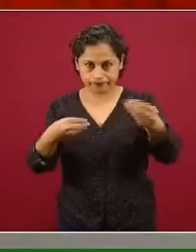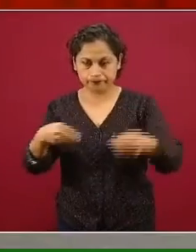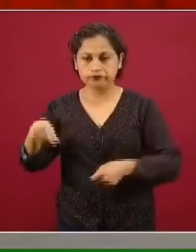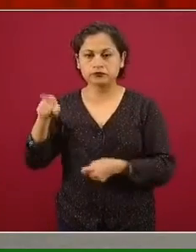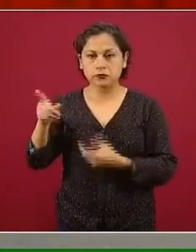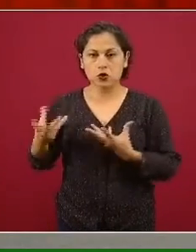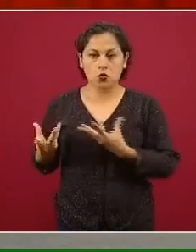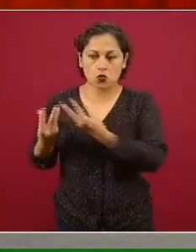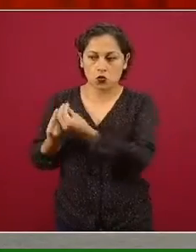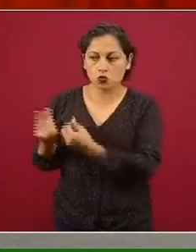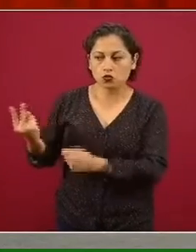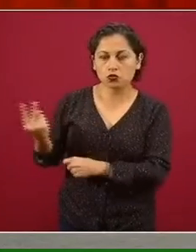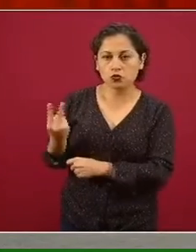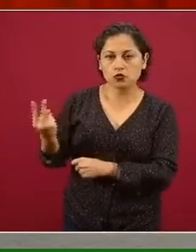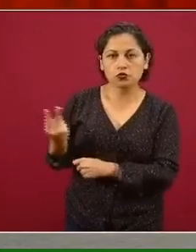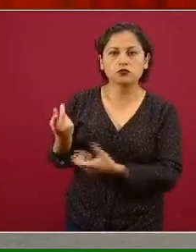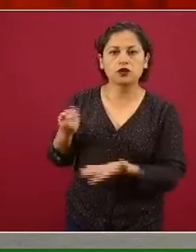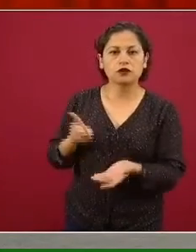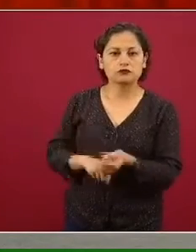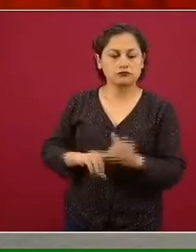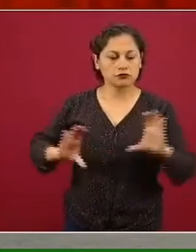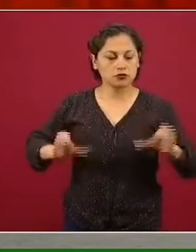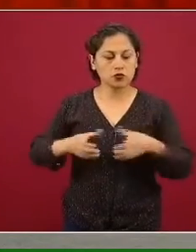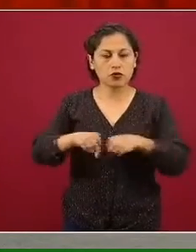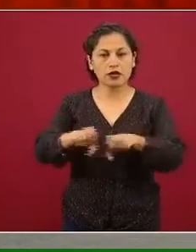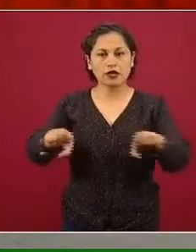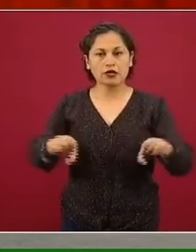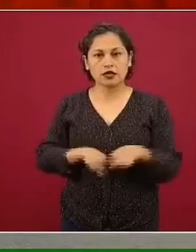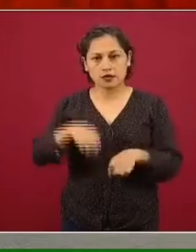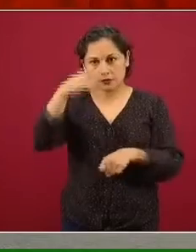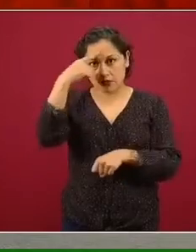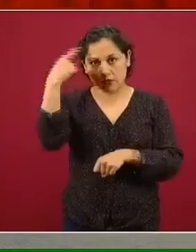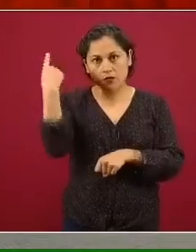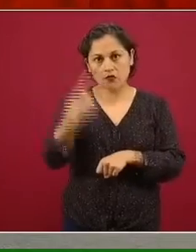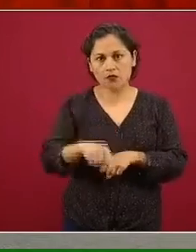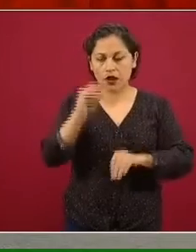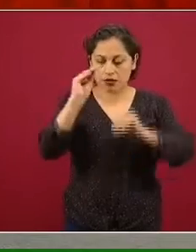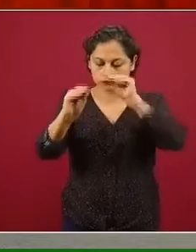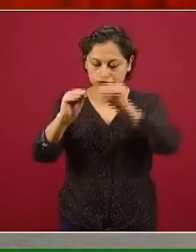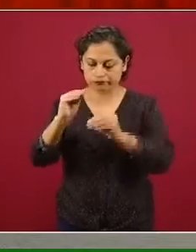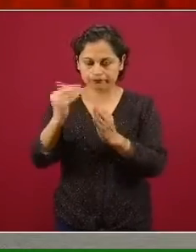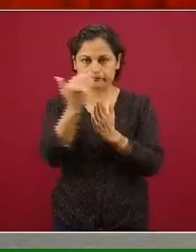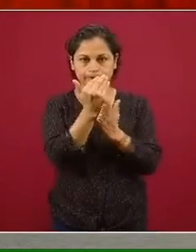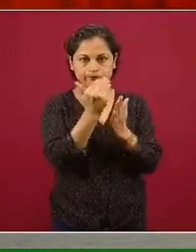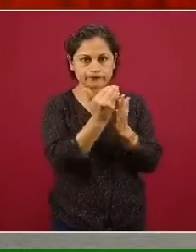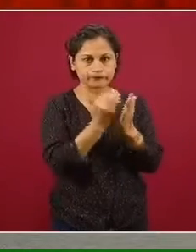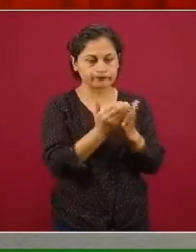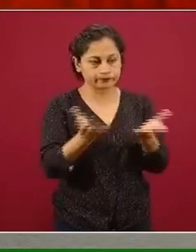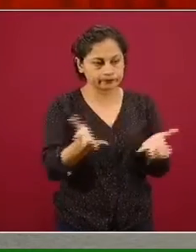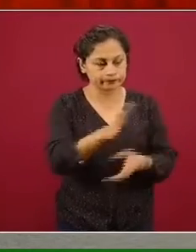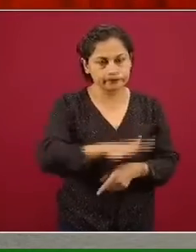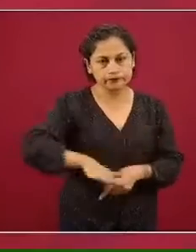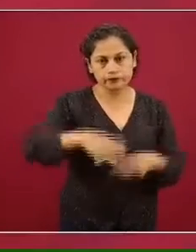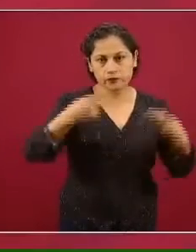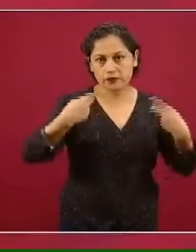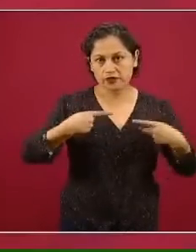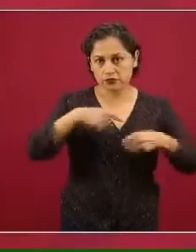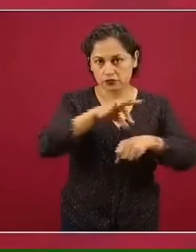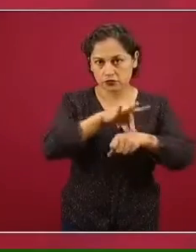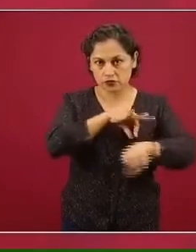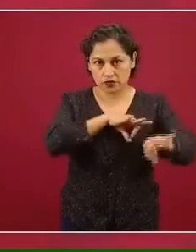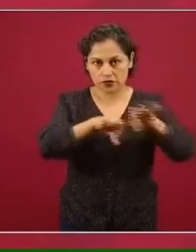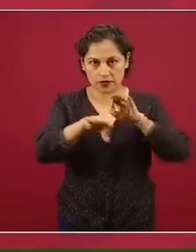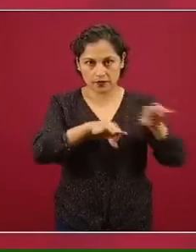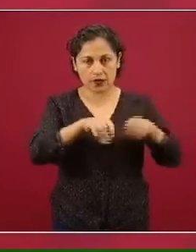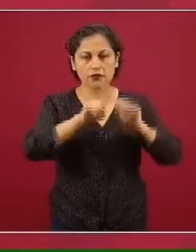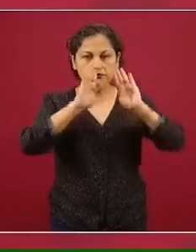Cava al frente del liderazgo técnico del desarrollo de las guías de práctica médica o de manejo médico